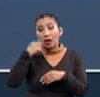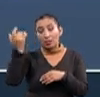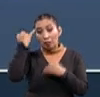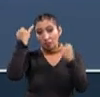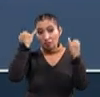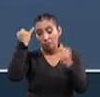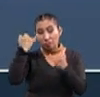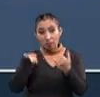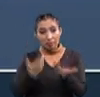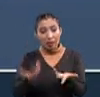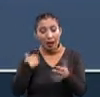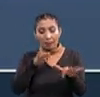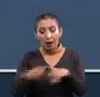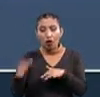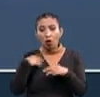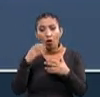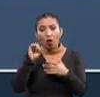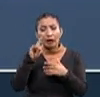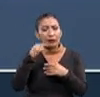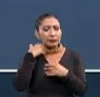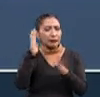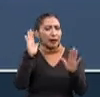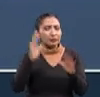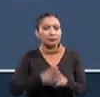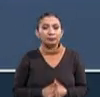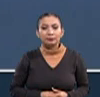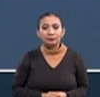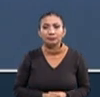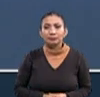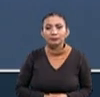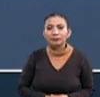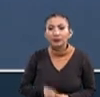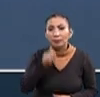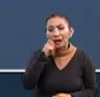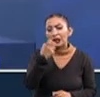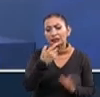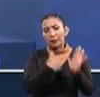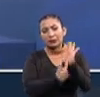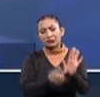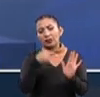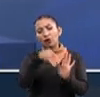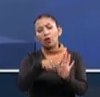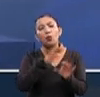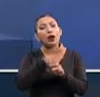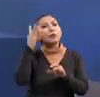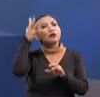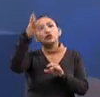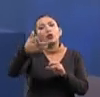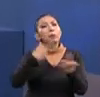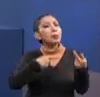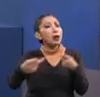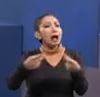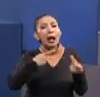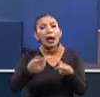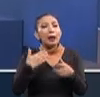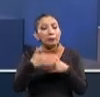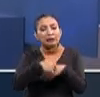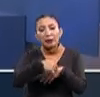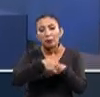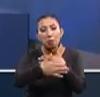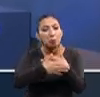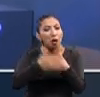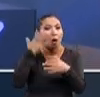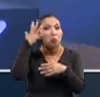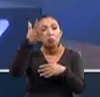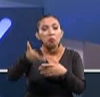mexicano, Bullabés para piano y orquesta. Entonces, qué maravilla. Y bueno, y además de esa presentación, Ana Gabriela, ¿cuáles son tus planes a corto y mediano